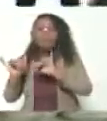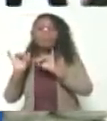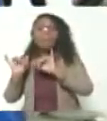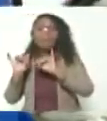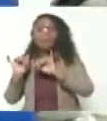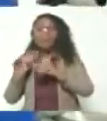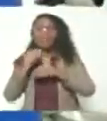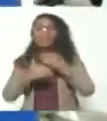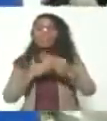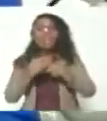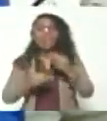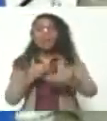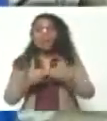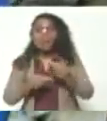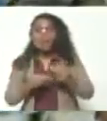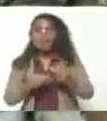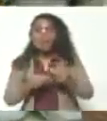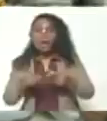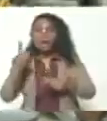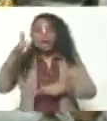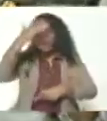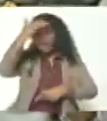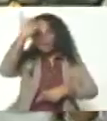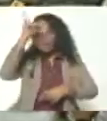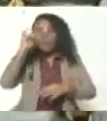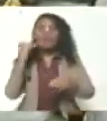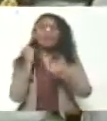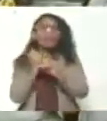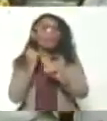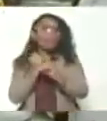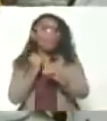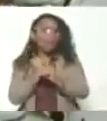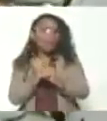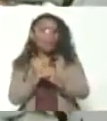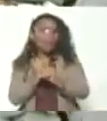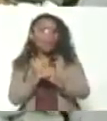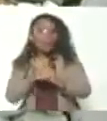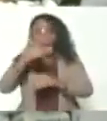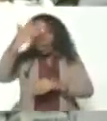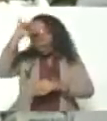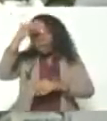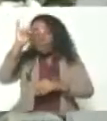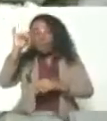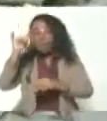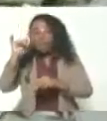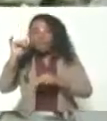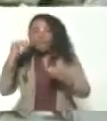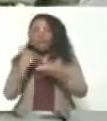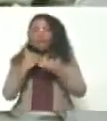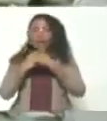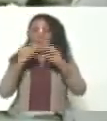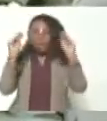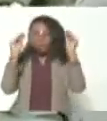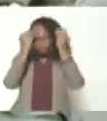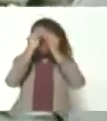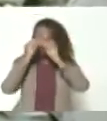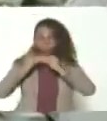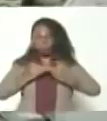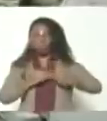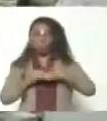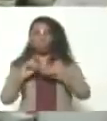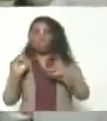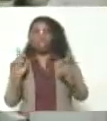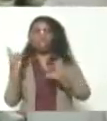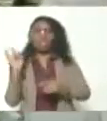hicieron en Haití. En Haití se disfrazaron de la DEA y llegaron a la residencia